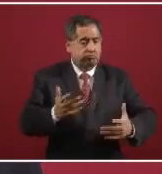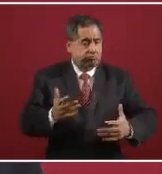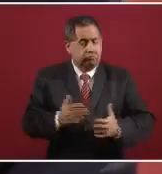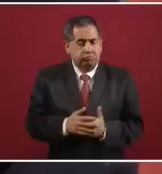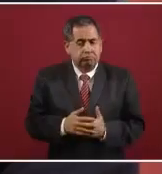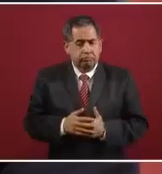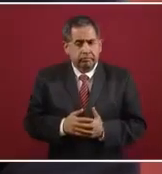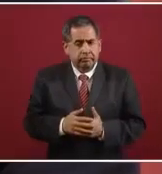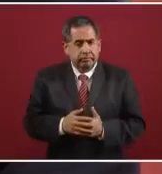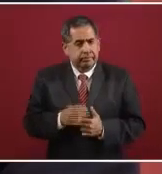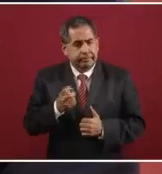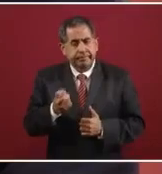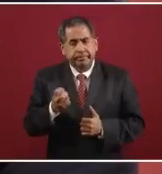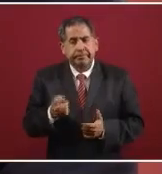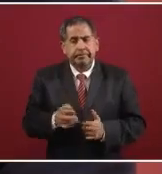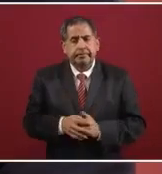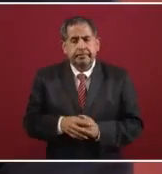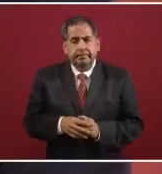porque